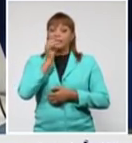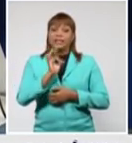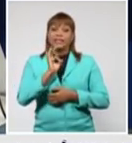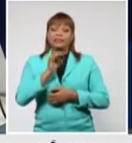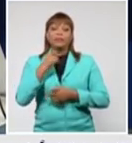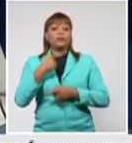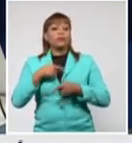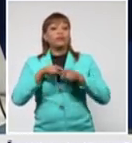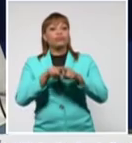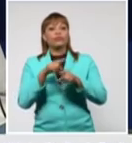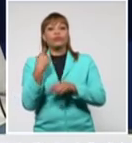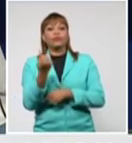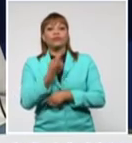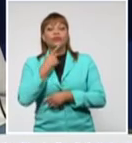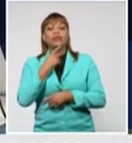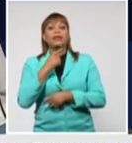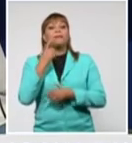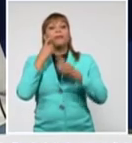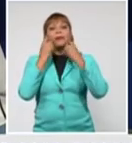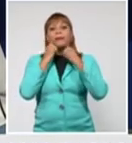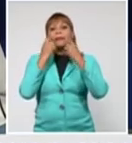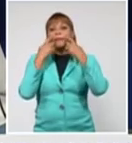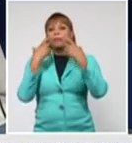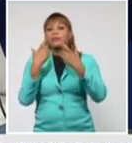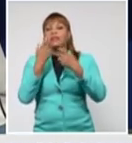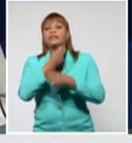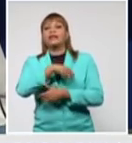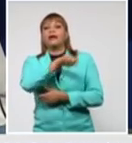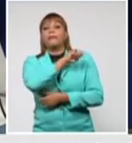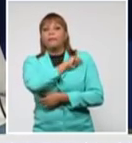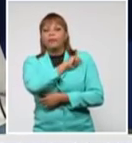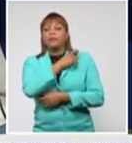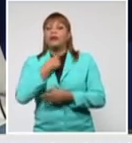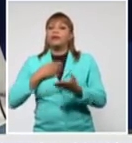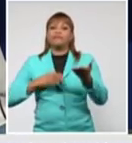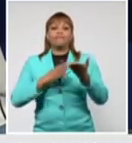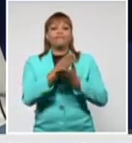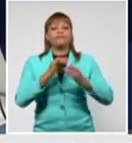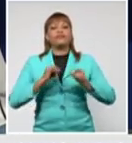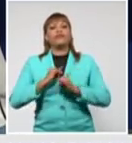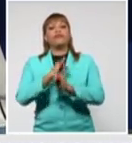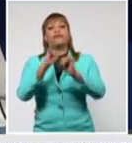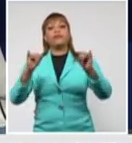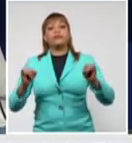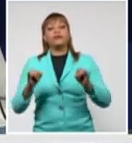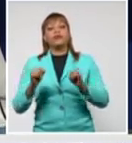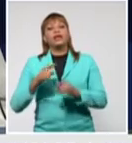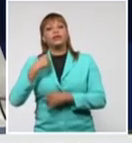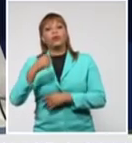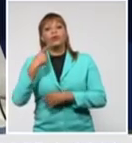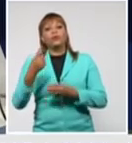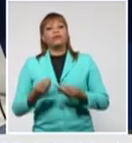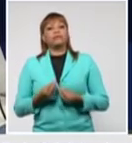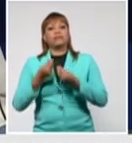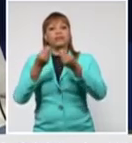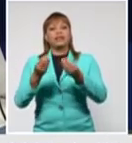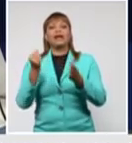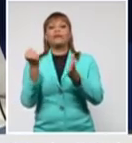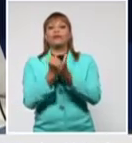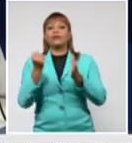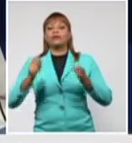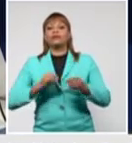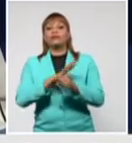a todo el pueblo de Cuba que ha seguido diariamente la información que aquí se brinda y la actualización